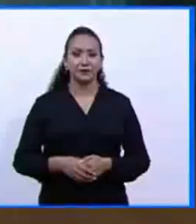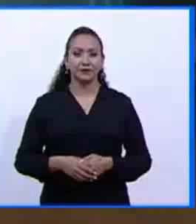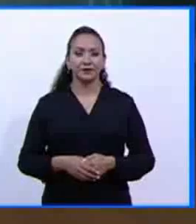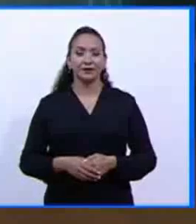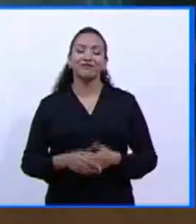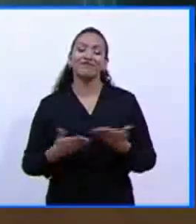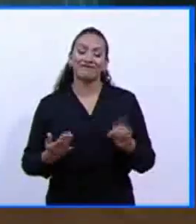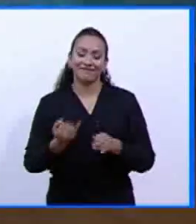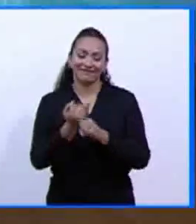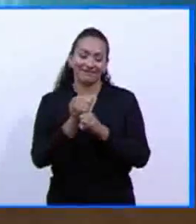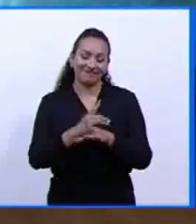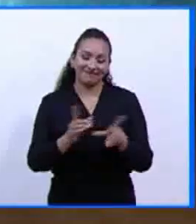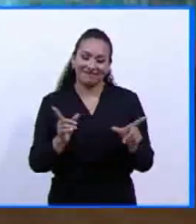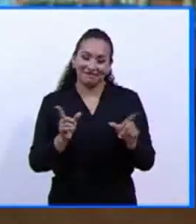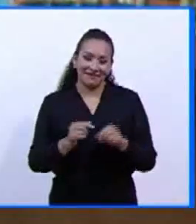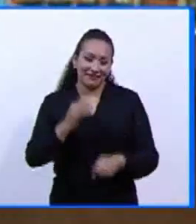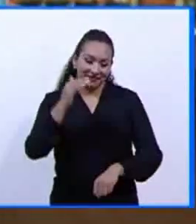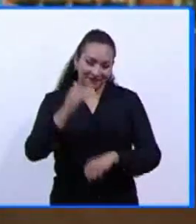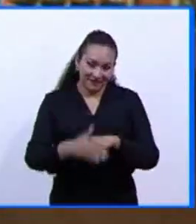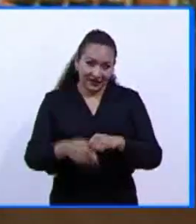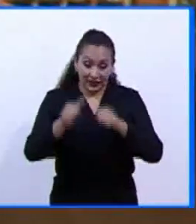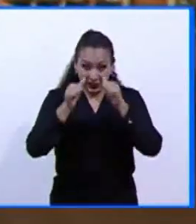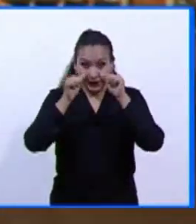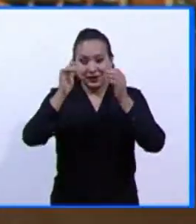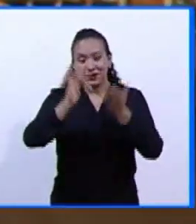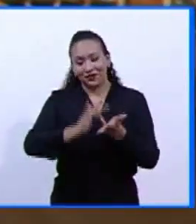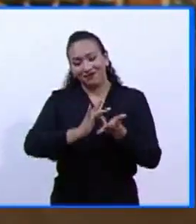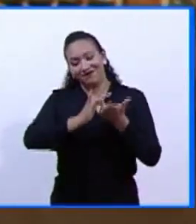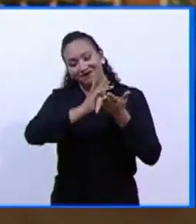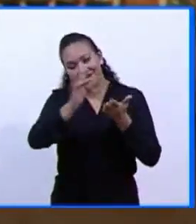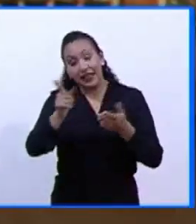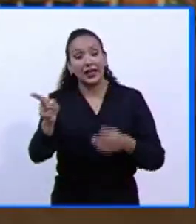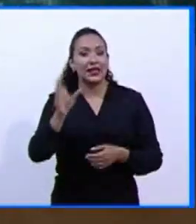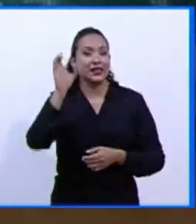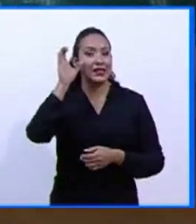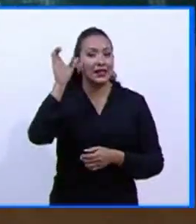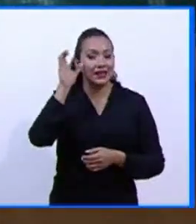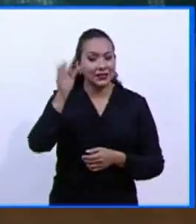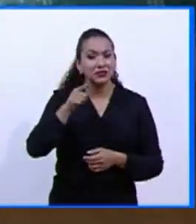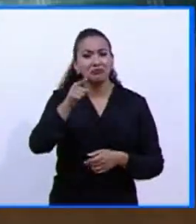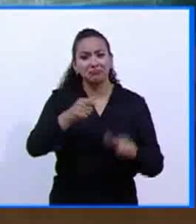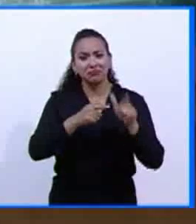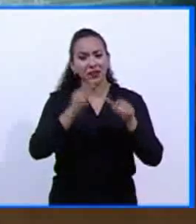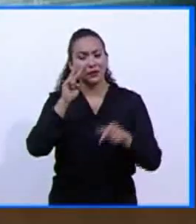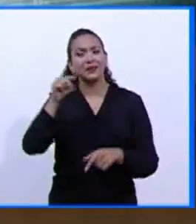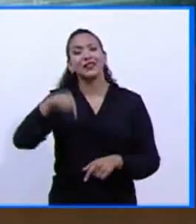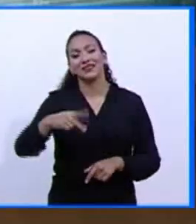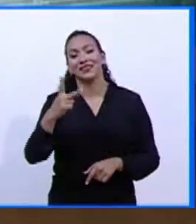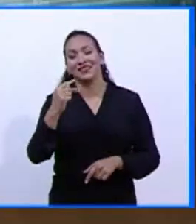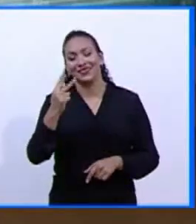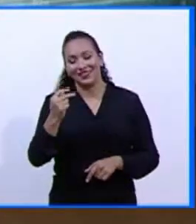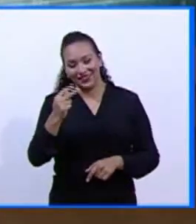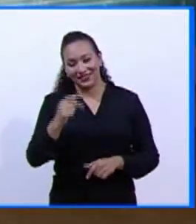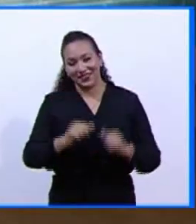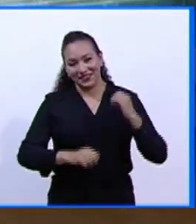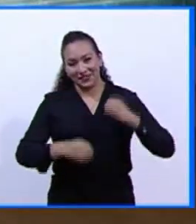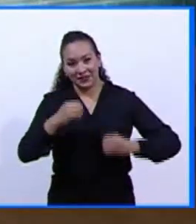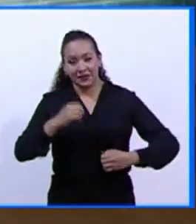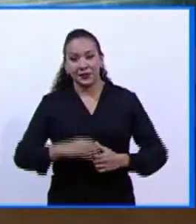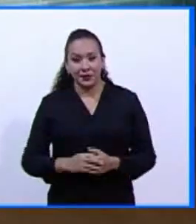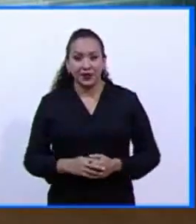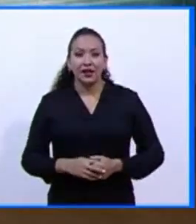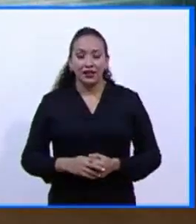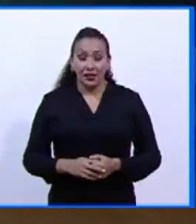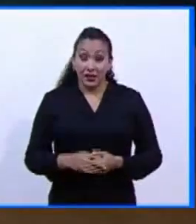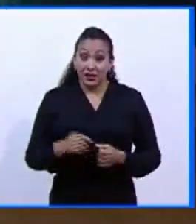Y con esta información concluimos la emisión de este día. Soy Citlali Pérez y lo invito a mantenerse en la señal de Justicia TV.